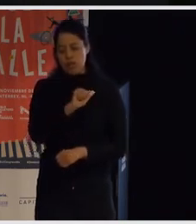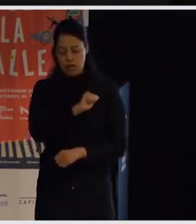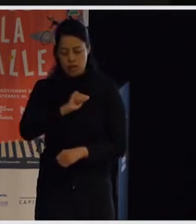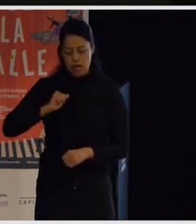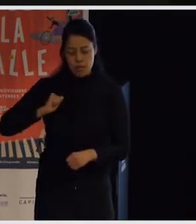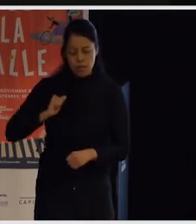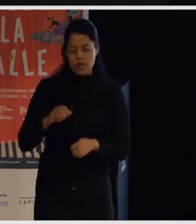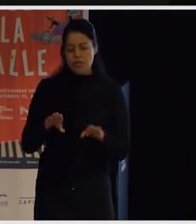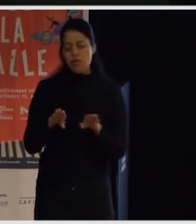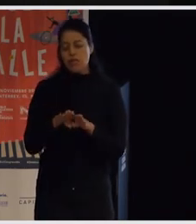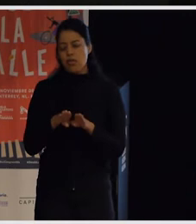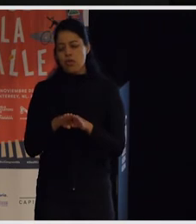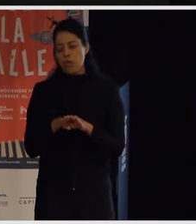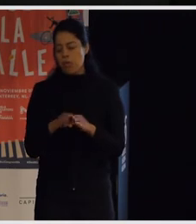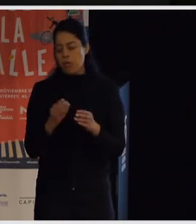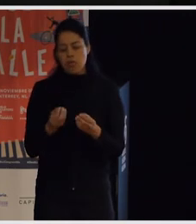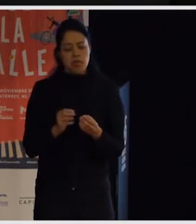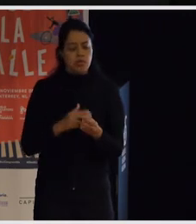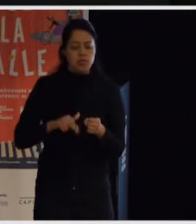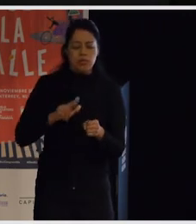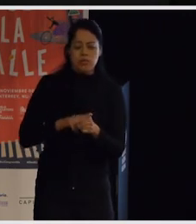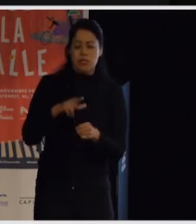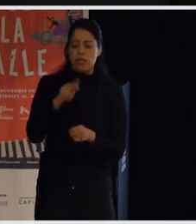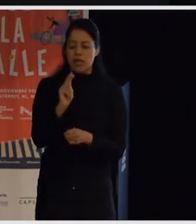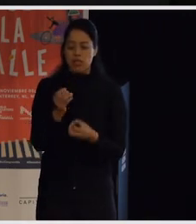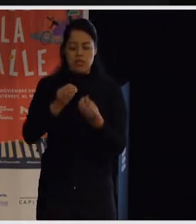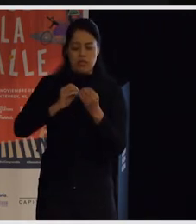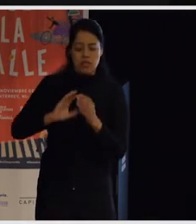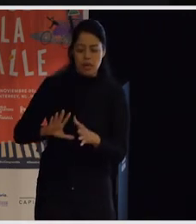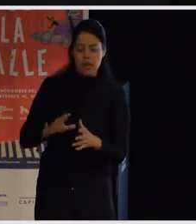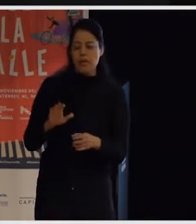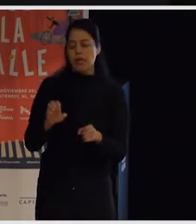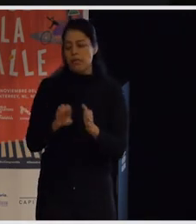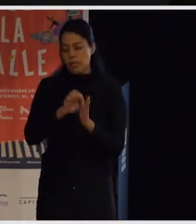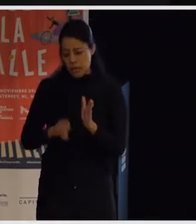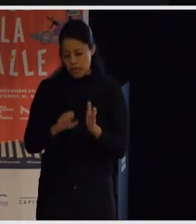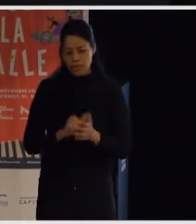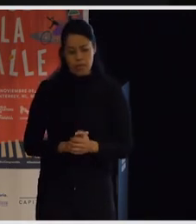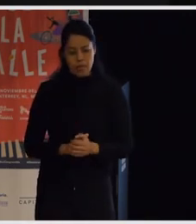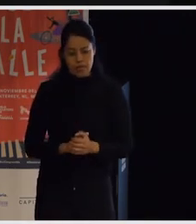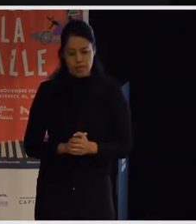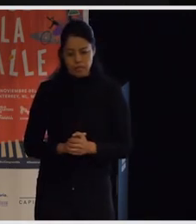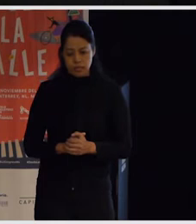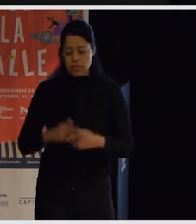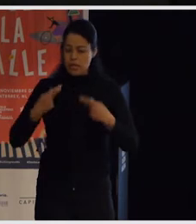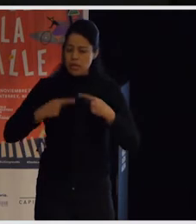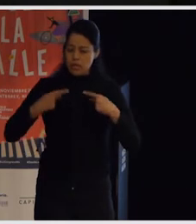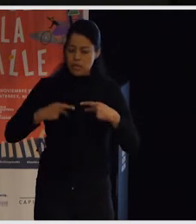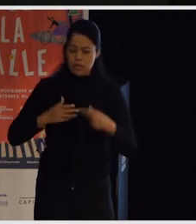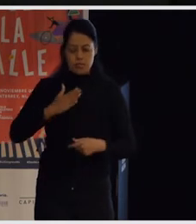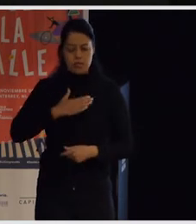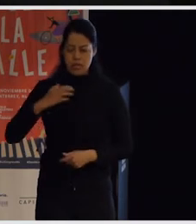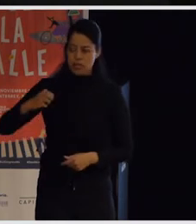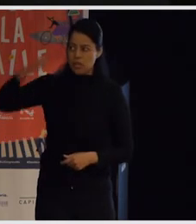muy clásicos empezamos como a perder como eso no por ejemplo todas las las personas como de